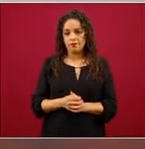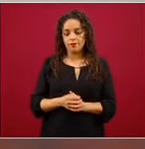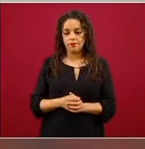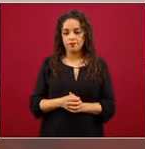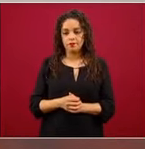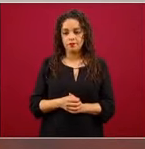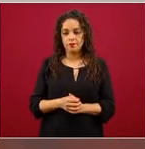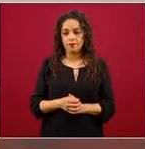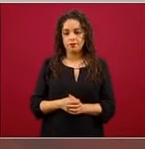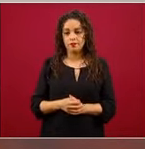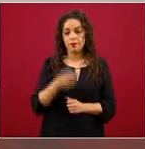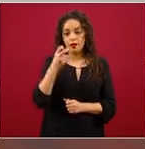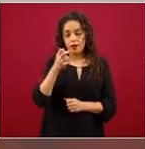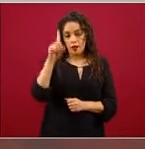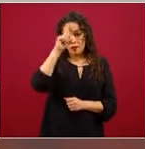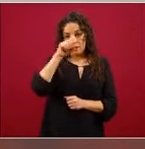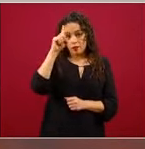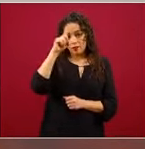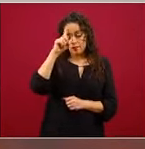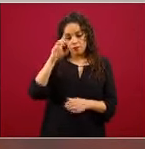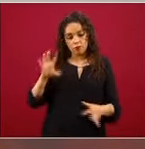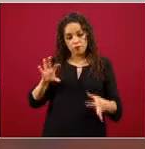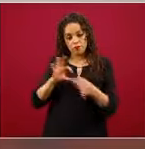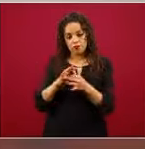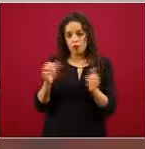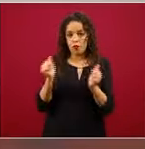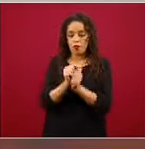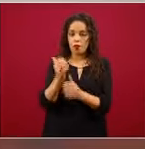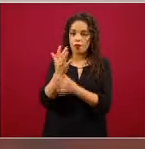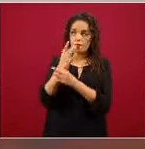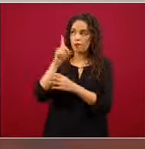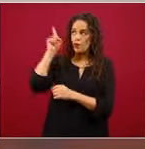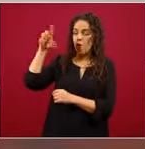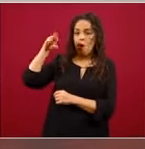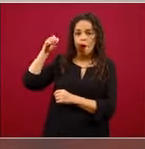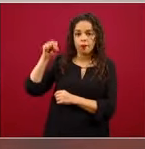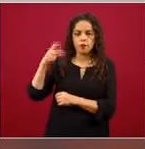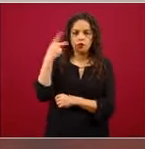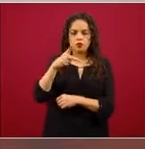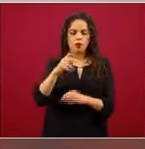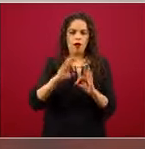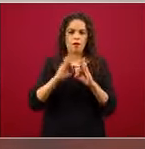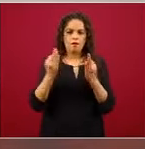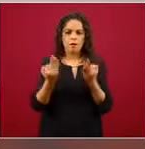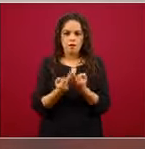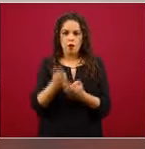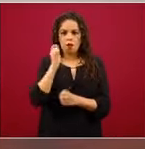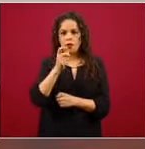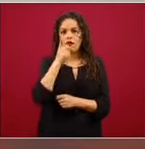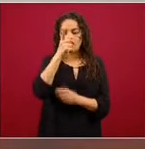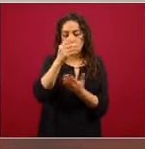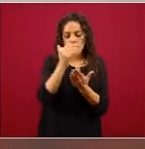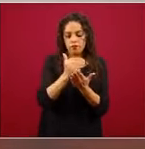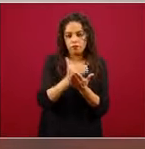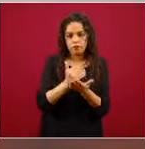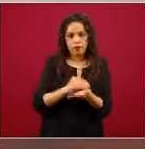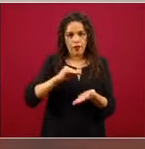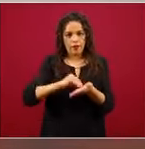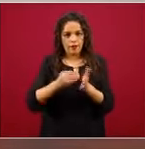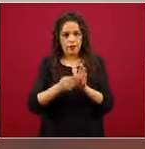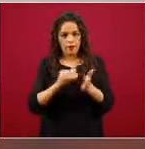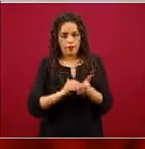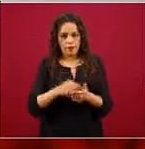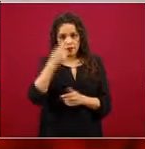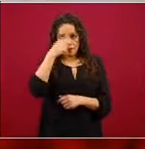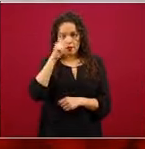estas recomendaciones de la Organización Mundial de la Salud con las estrategias y los lineamientos de esta transición hacia la